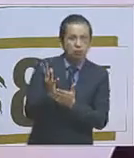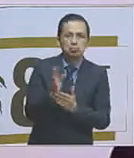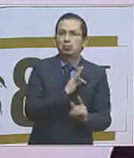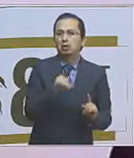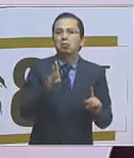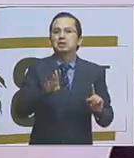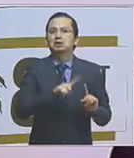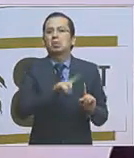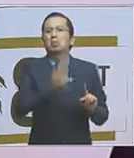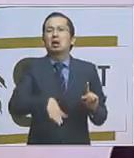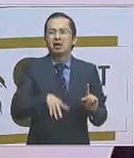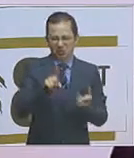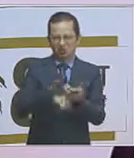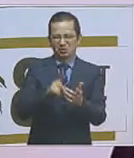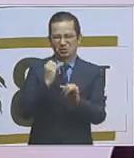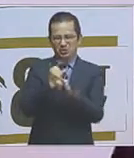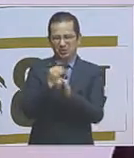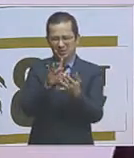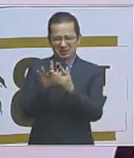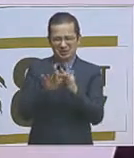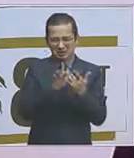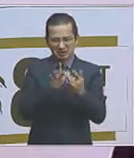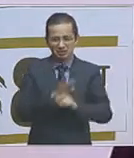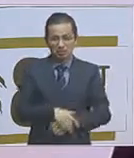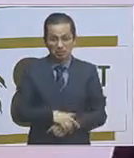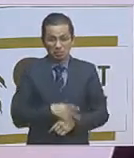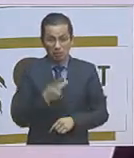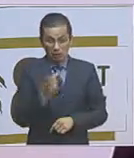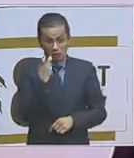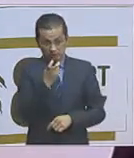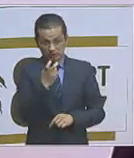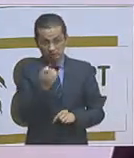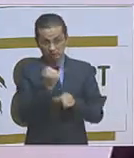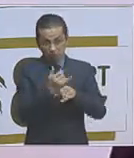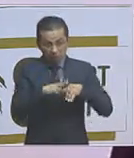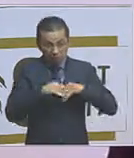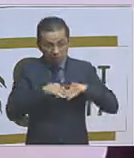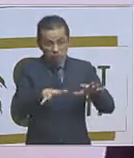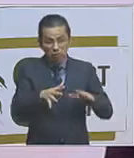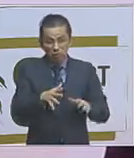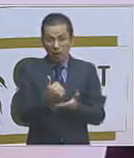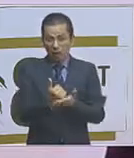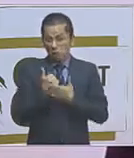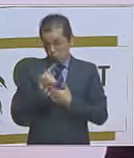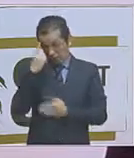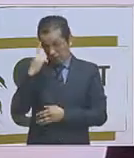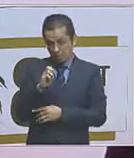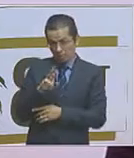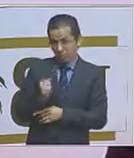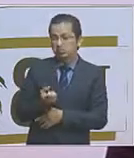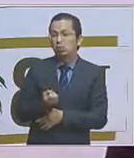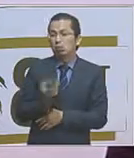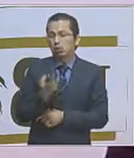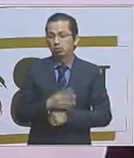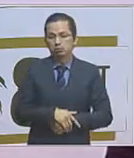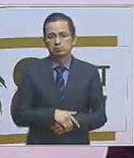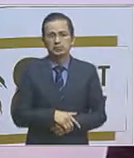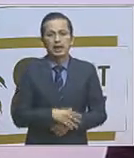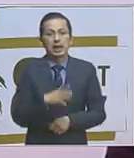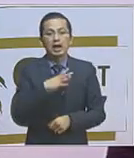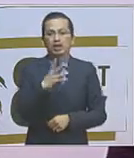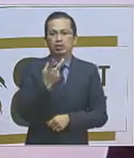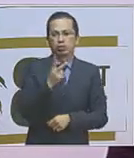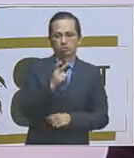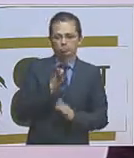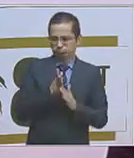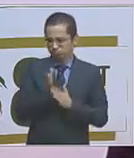contenido ruido y cuánto vale y aporta la democracia en esta revolución digital se construyen paralelo dos mundos el